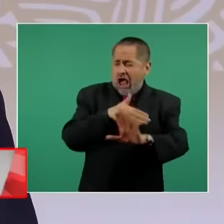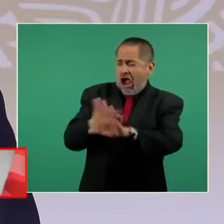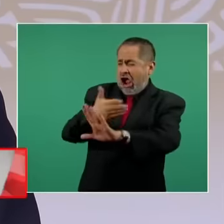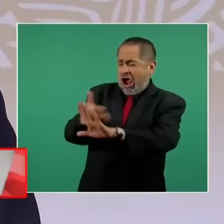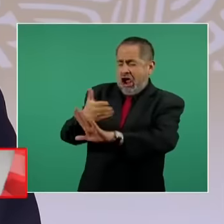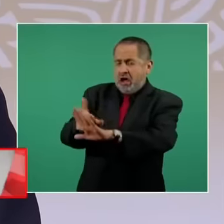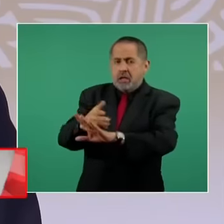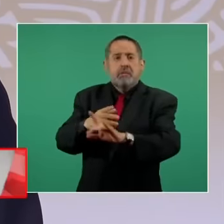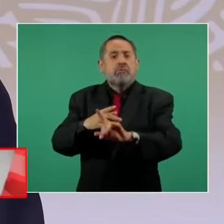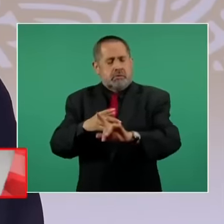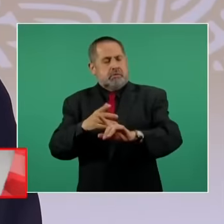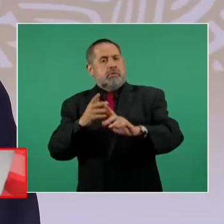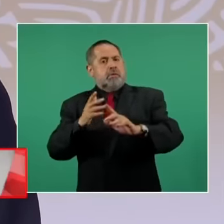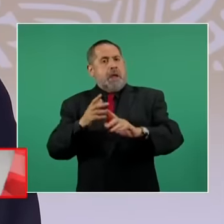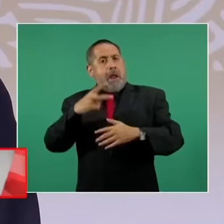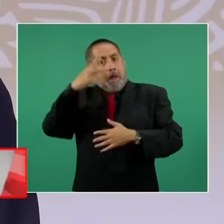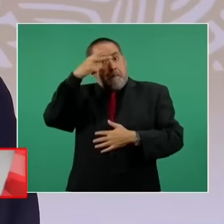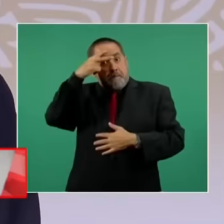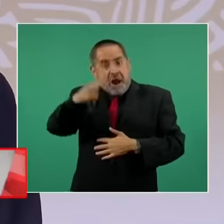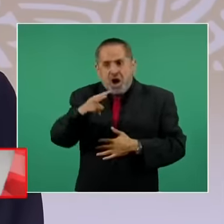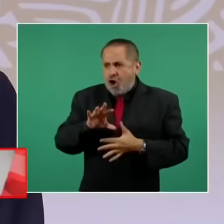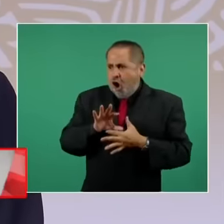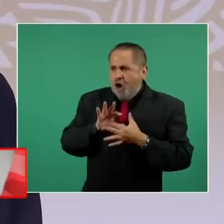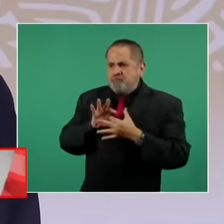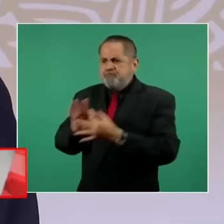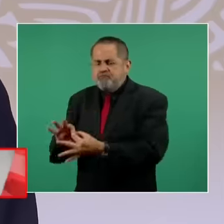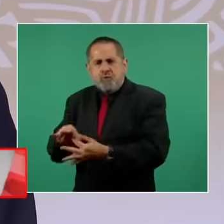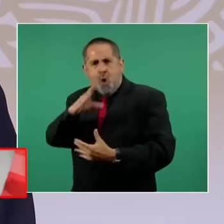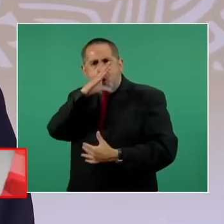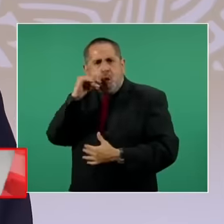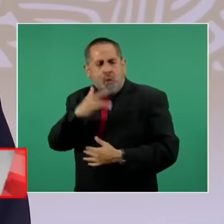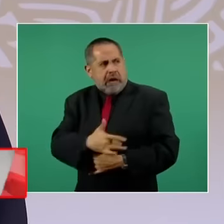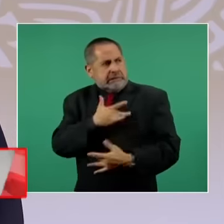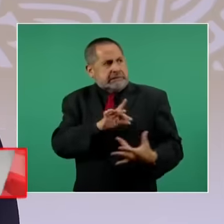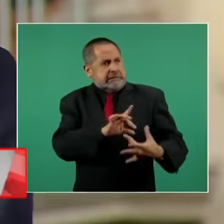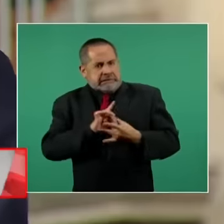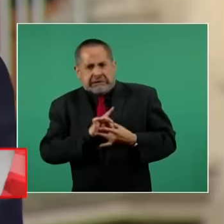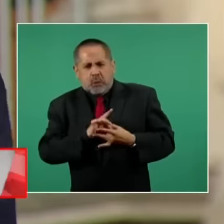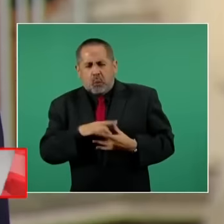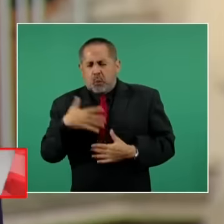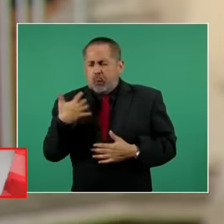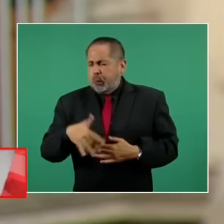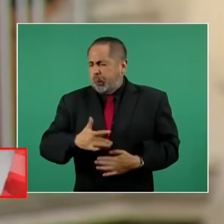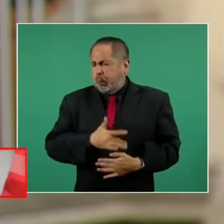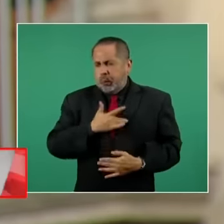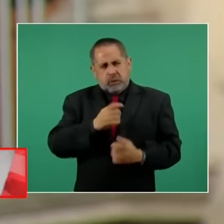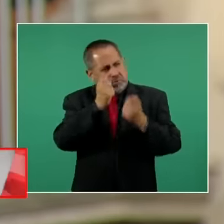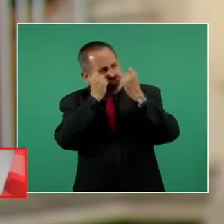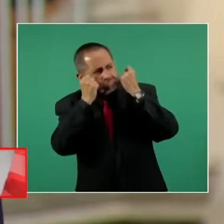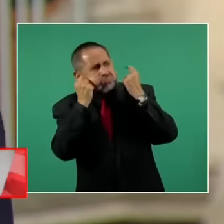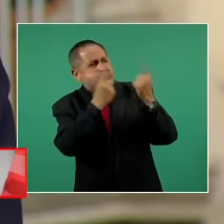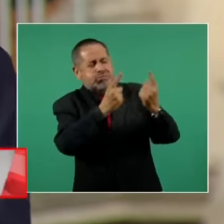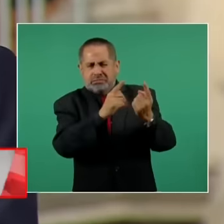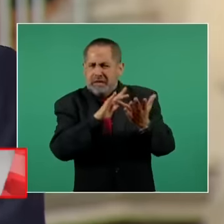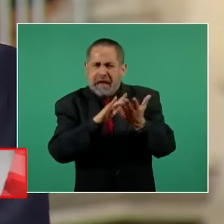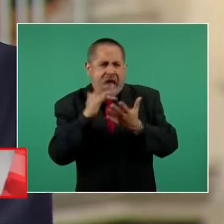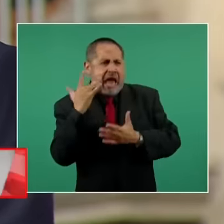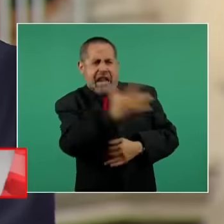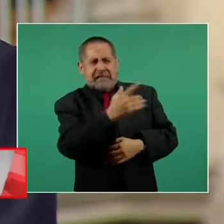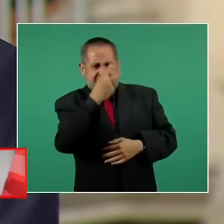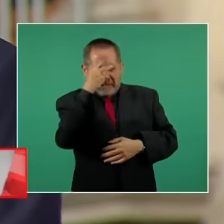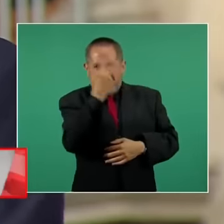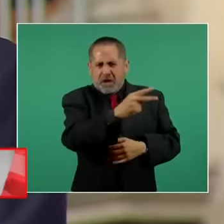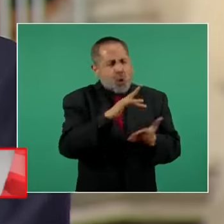la solidaridad de México con Cuba ha despertado en nuestro pueblo una mayor admiración y el agradecimiento